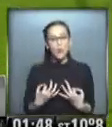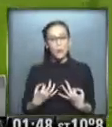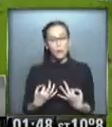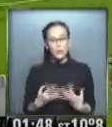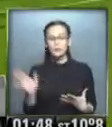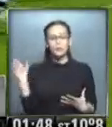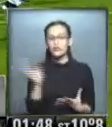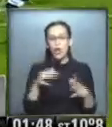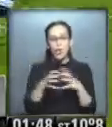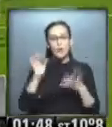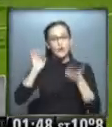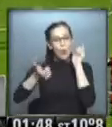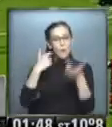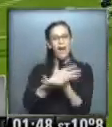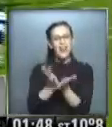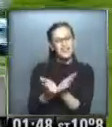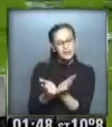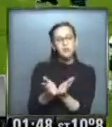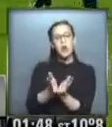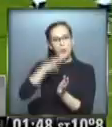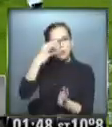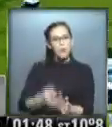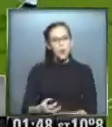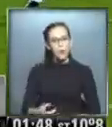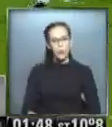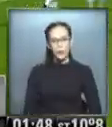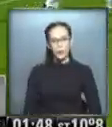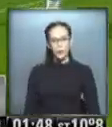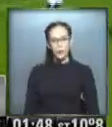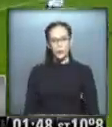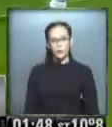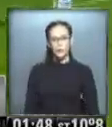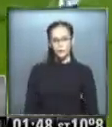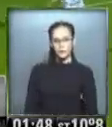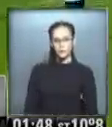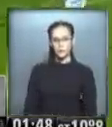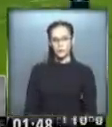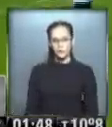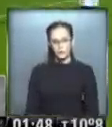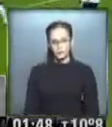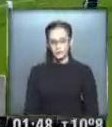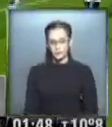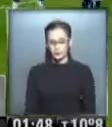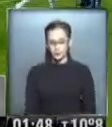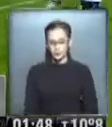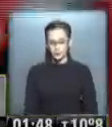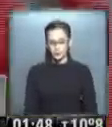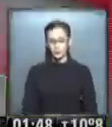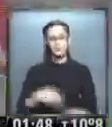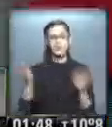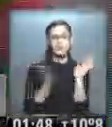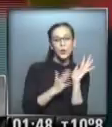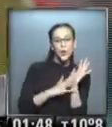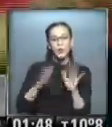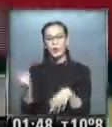casi todo el equipo de Newell's, porque había rebotes al por mayor adentro del área. Aquí no era el que intentaba, no podía por allí, después le quedaba